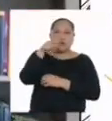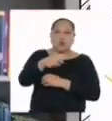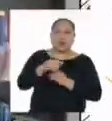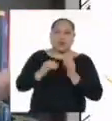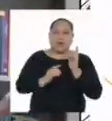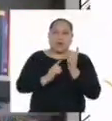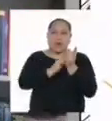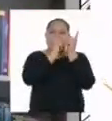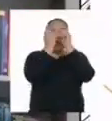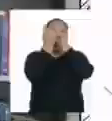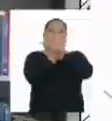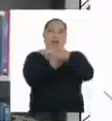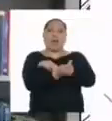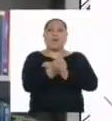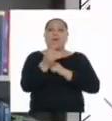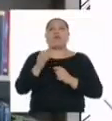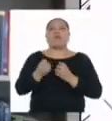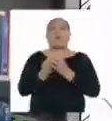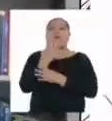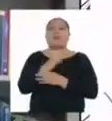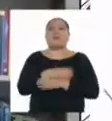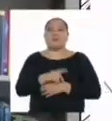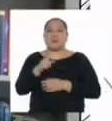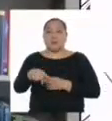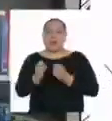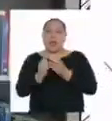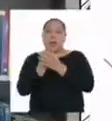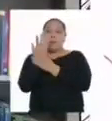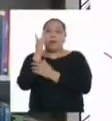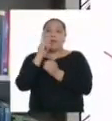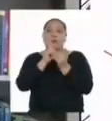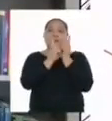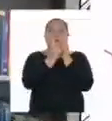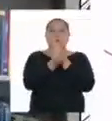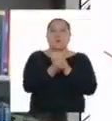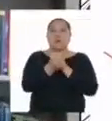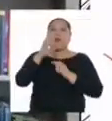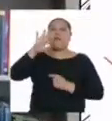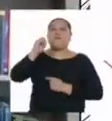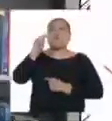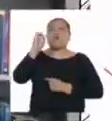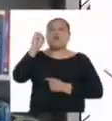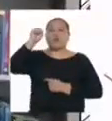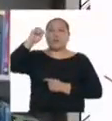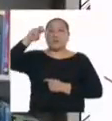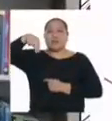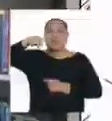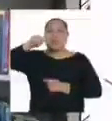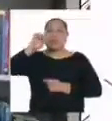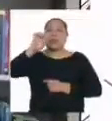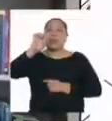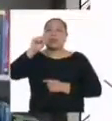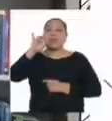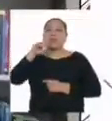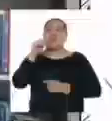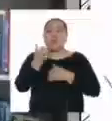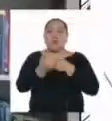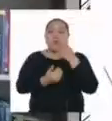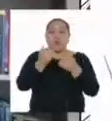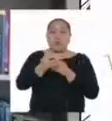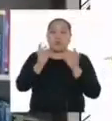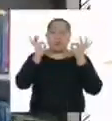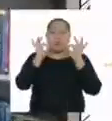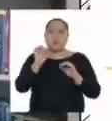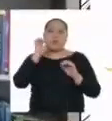Las plantas han evolucionado para hacer la fotosíntesis un proceso mucho más eficiente. Por